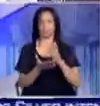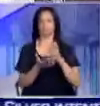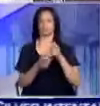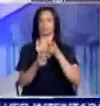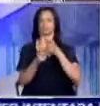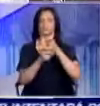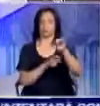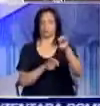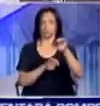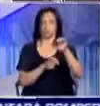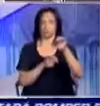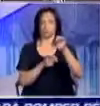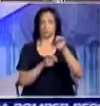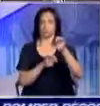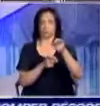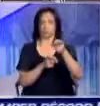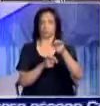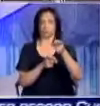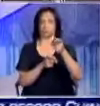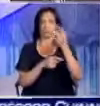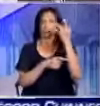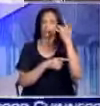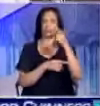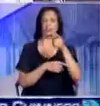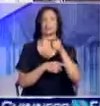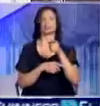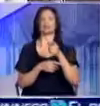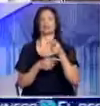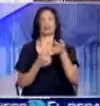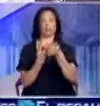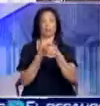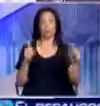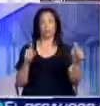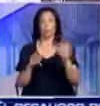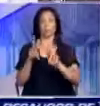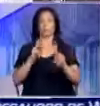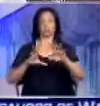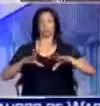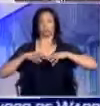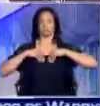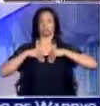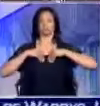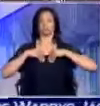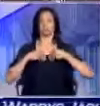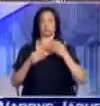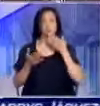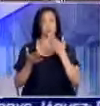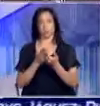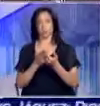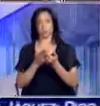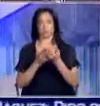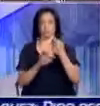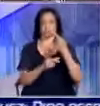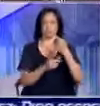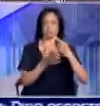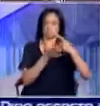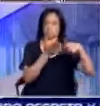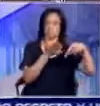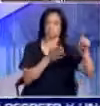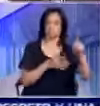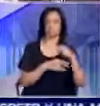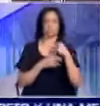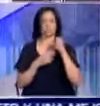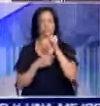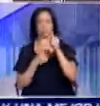un engaño sobre todo aquel que lo quiera aceptar como bueno y válido y no haga un